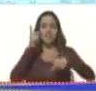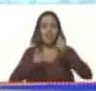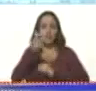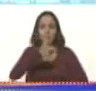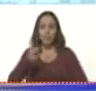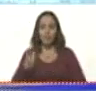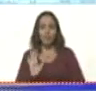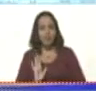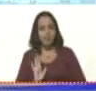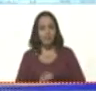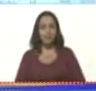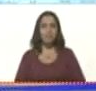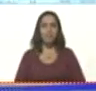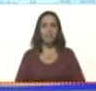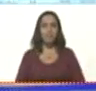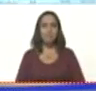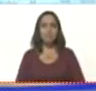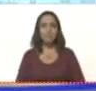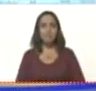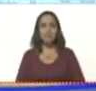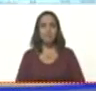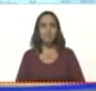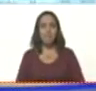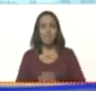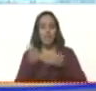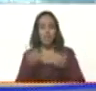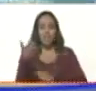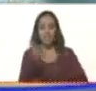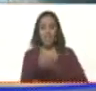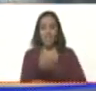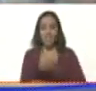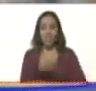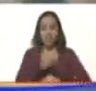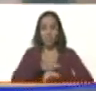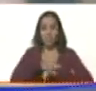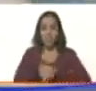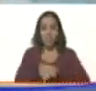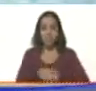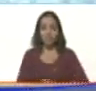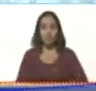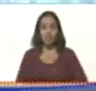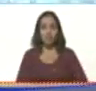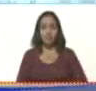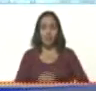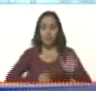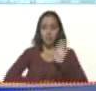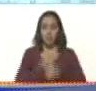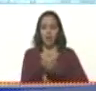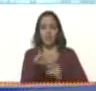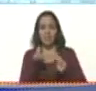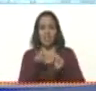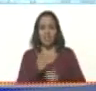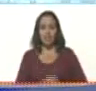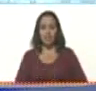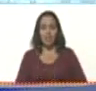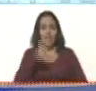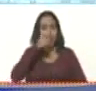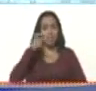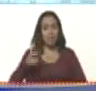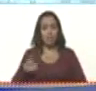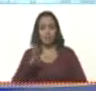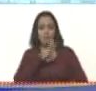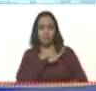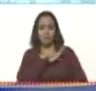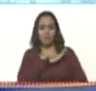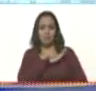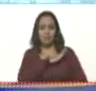¿verdad? Y ahora cuando venga el petro, nos ponemos buchones, pues. Este pueblo se pone donde